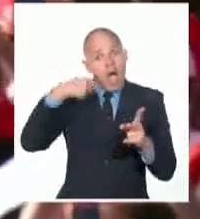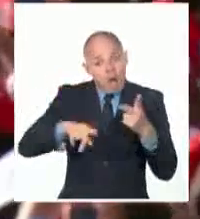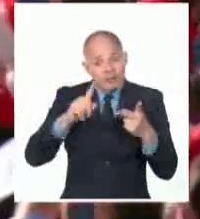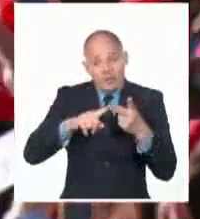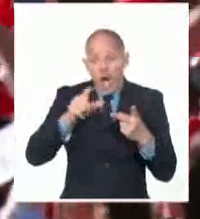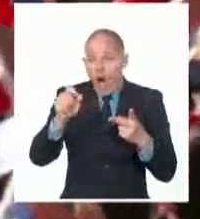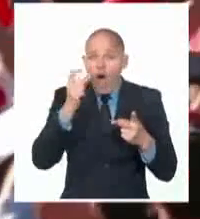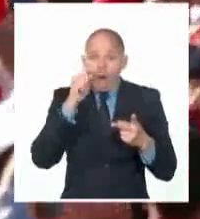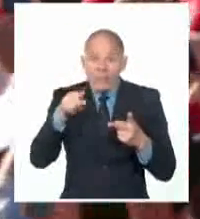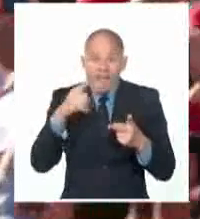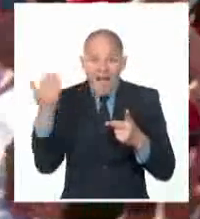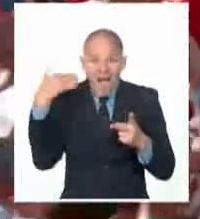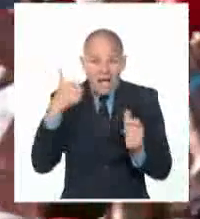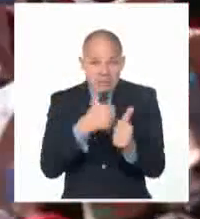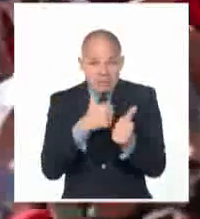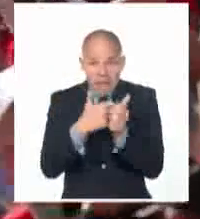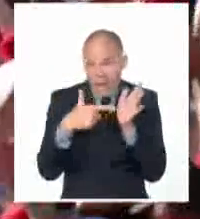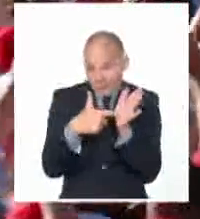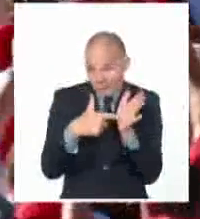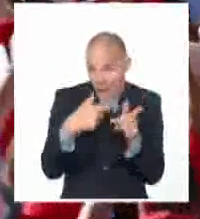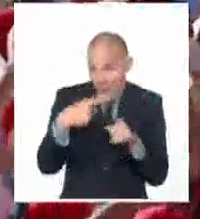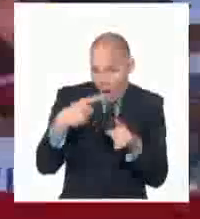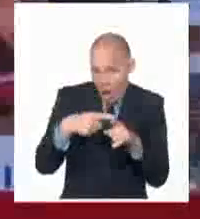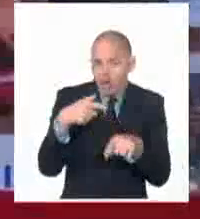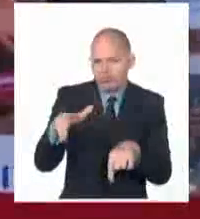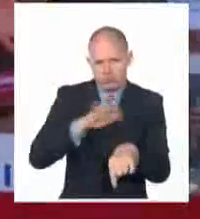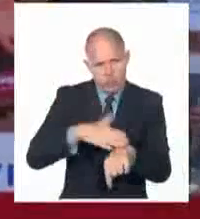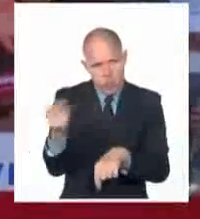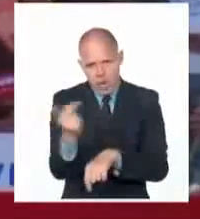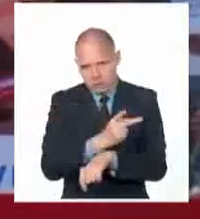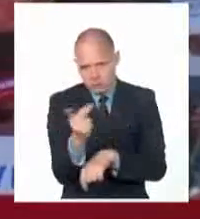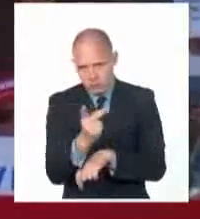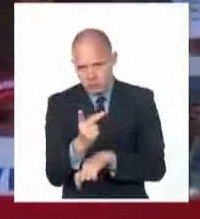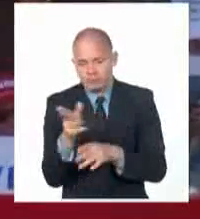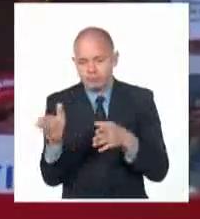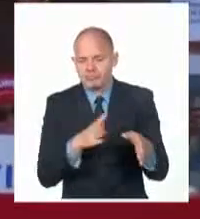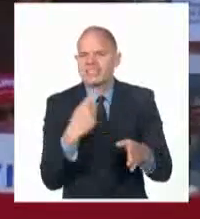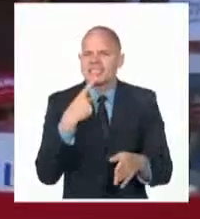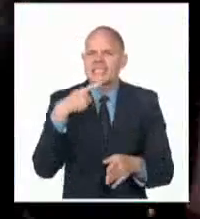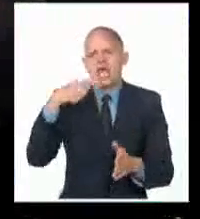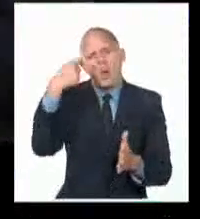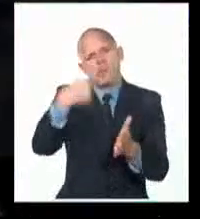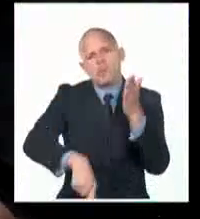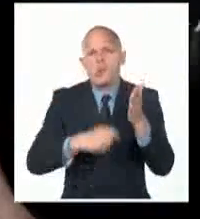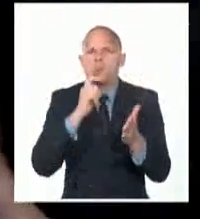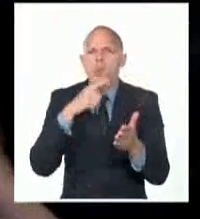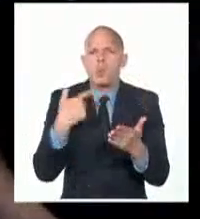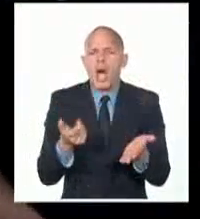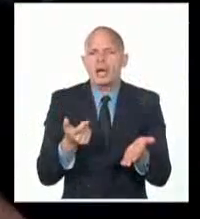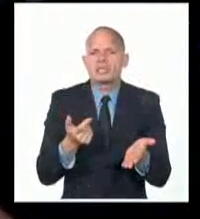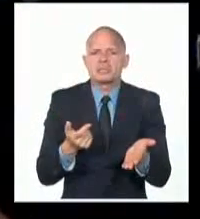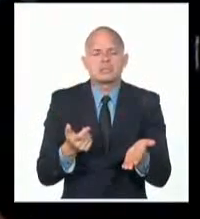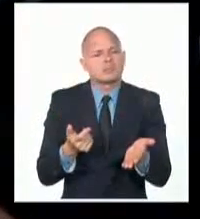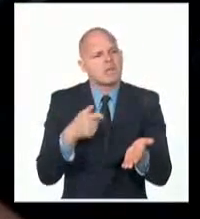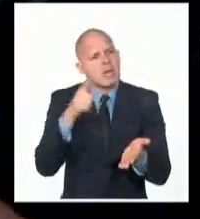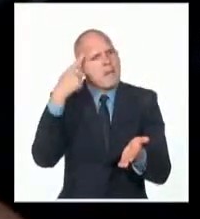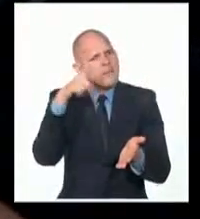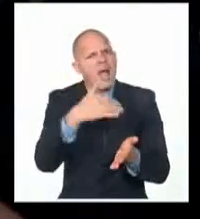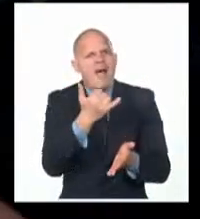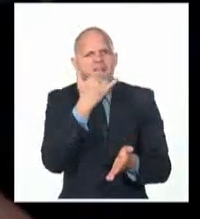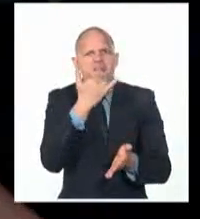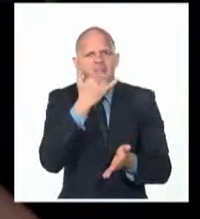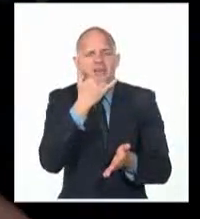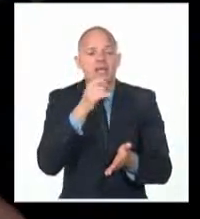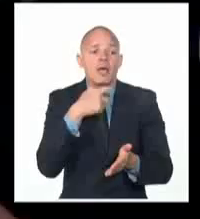la residencia del magnate en Mar-a-Lago, Florida. Sin embargo, las penas que suponen estas acusaciones no incluyen la